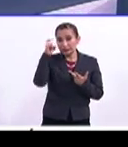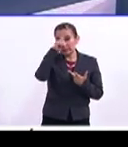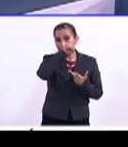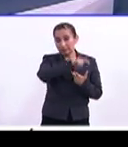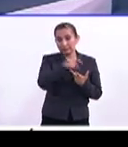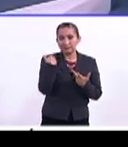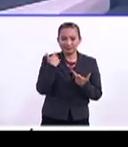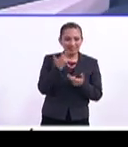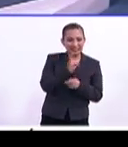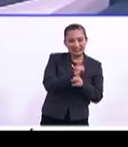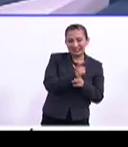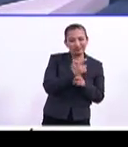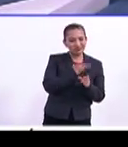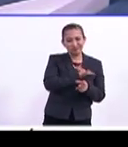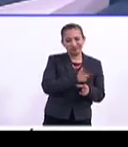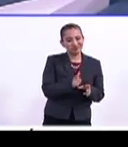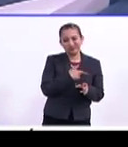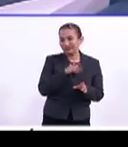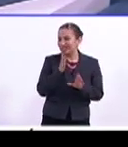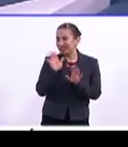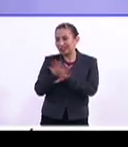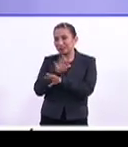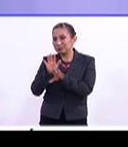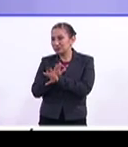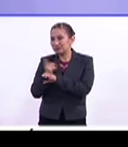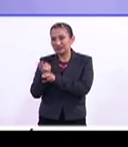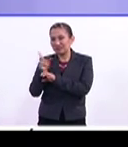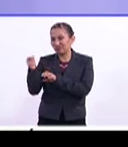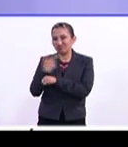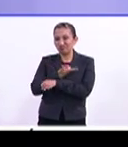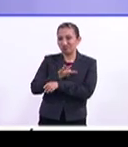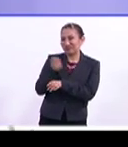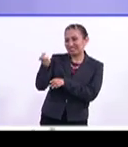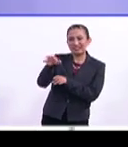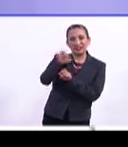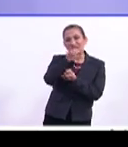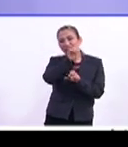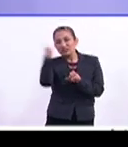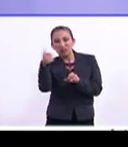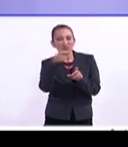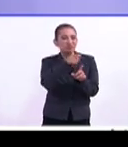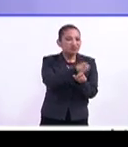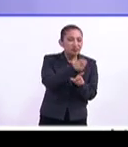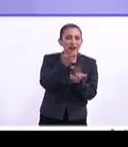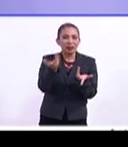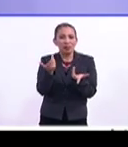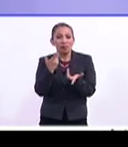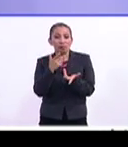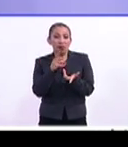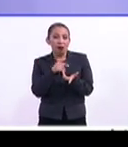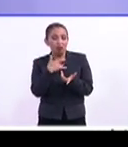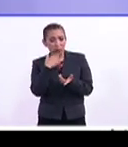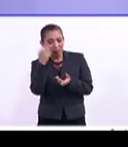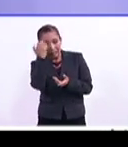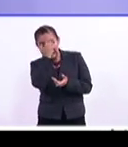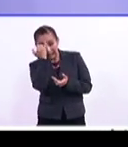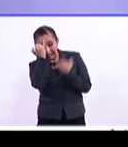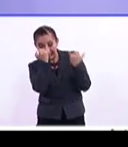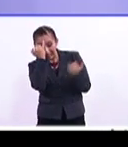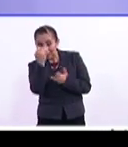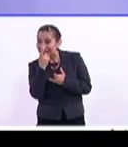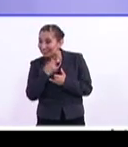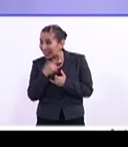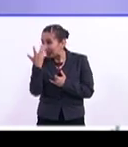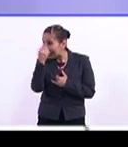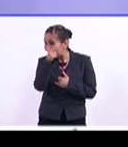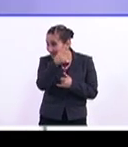dificultades en la elección de carrera, cambios de carrera, no es lo que esperaban, es otra cosa que se aleja a lo que ellos querían o a lo que les